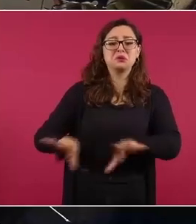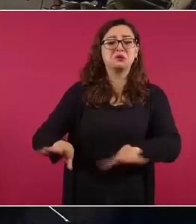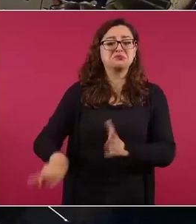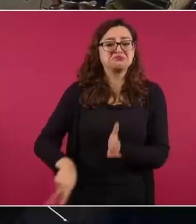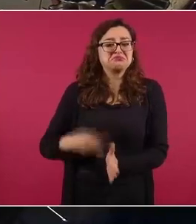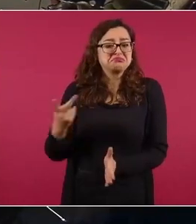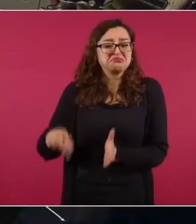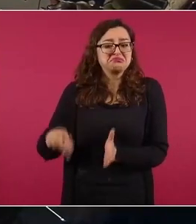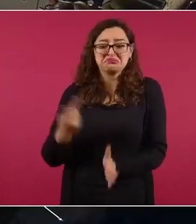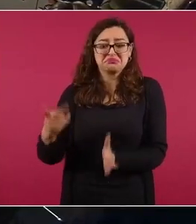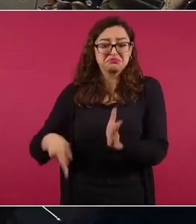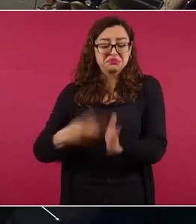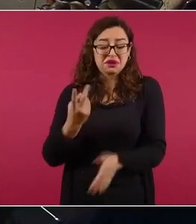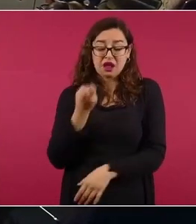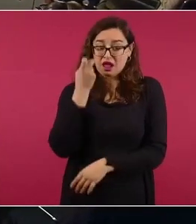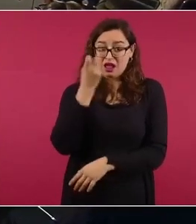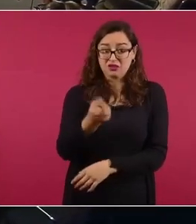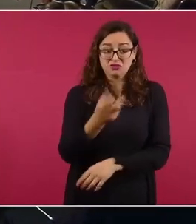si